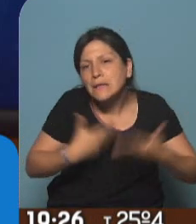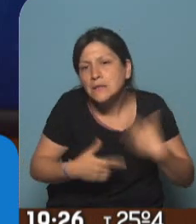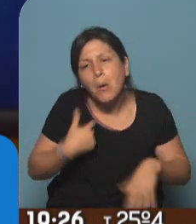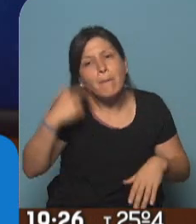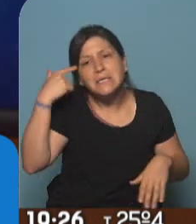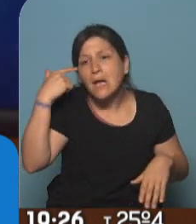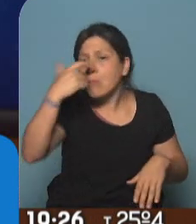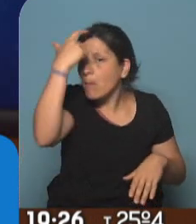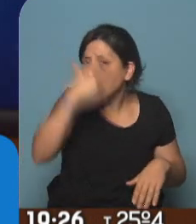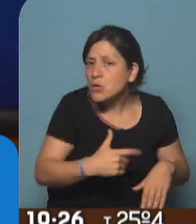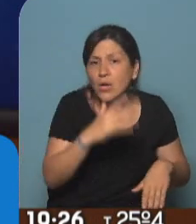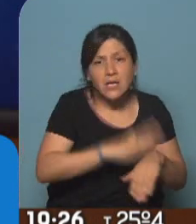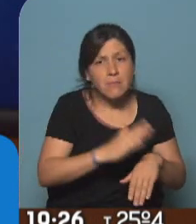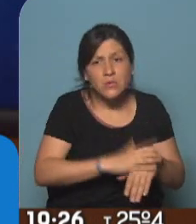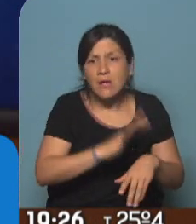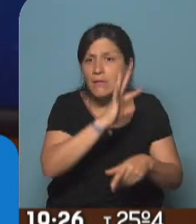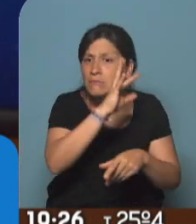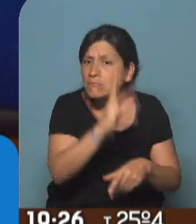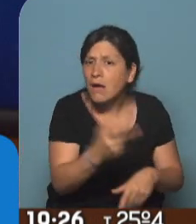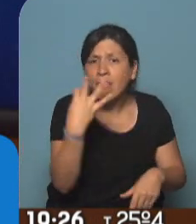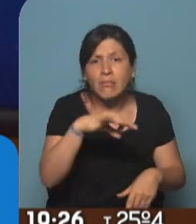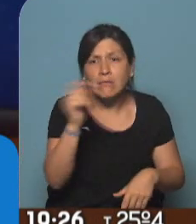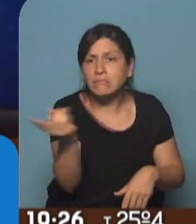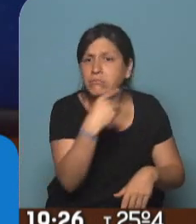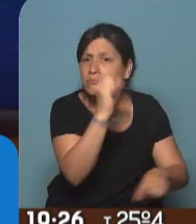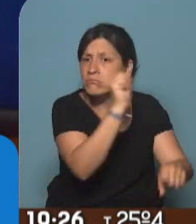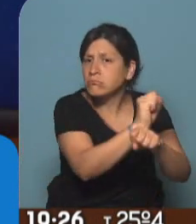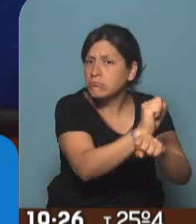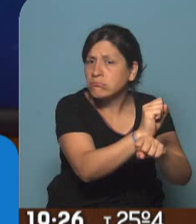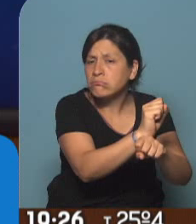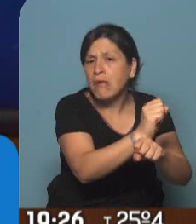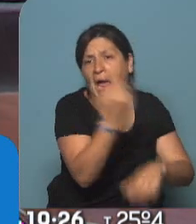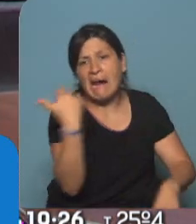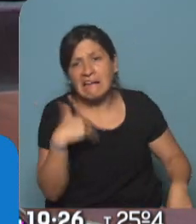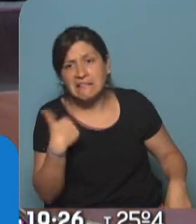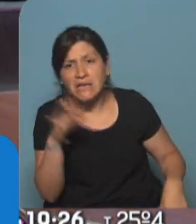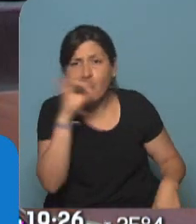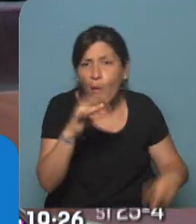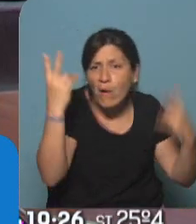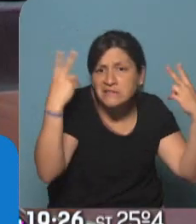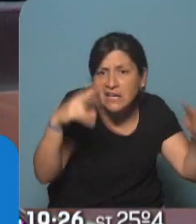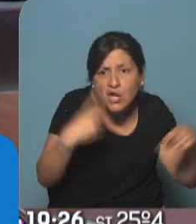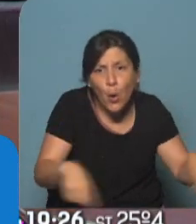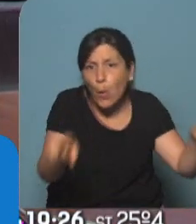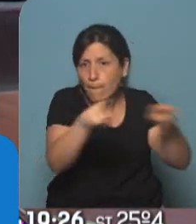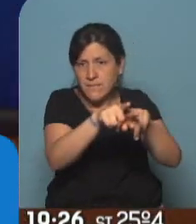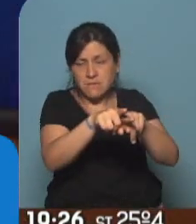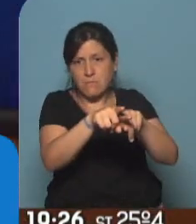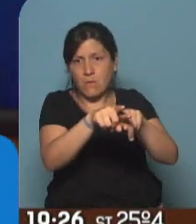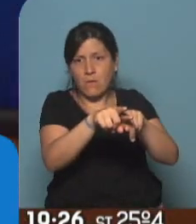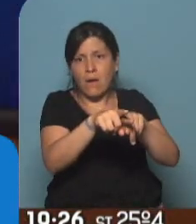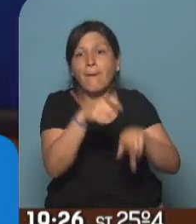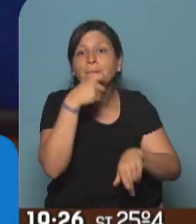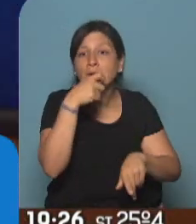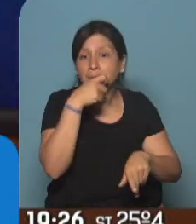tienen que cumplir su condena y su pena que sean argentinos extranjeros y en el caso de extranjeros nuestro